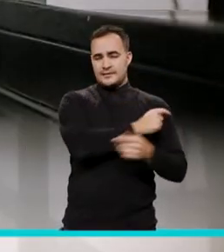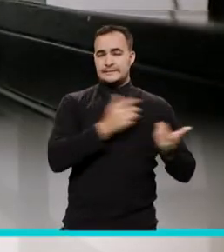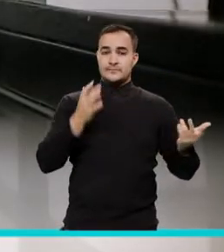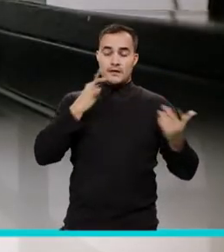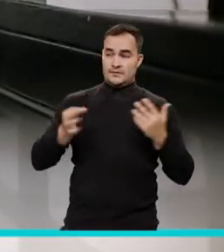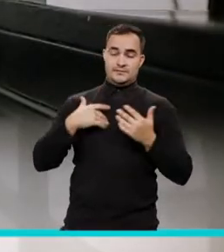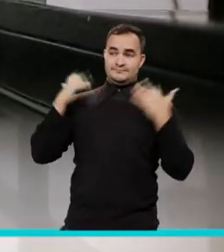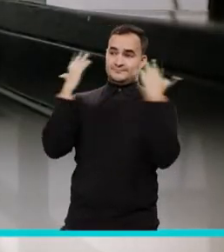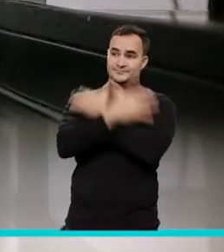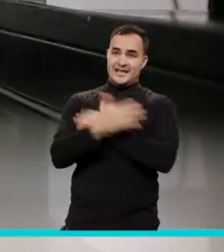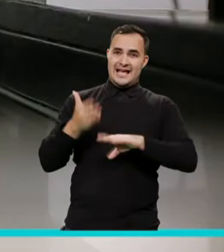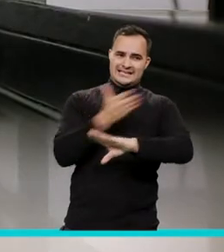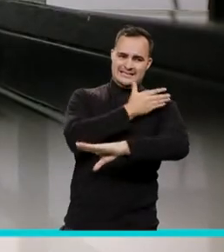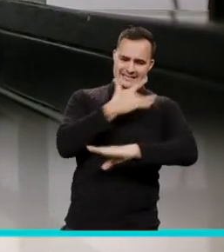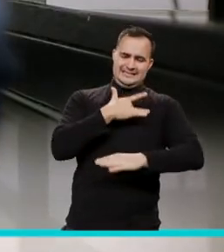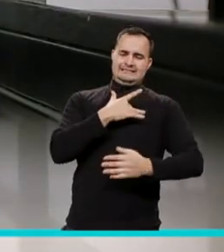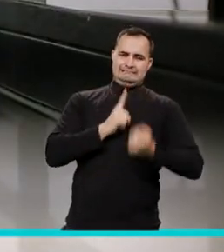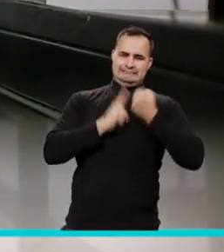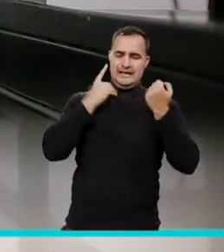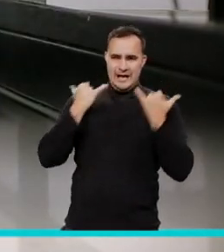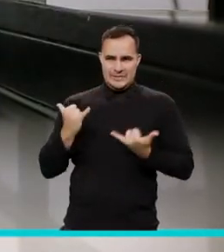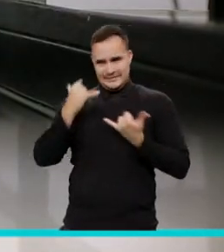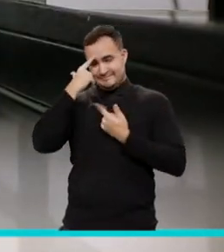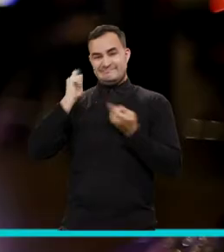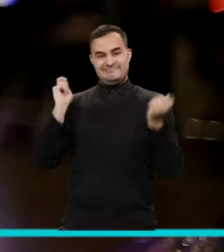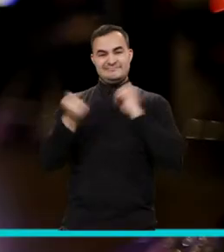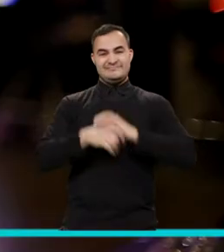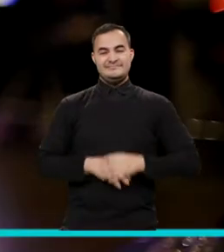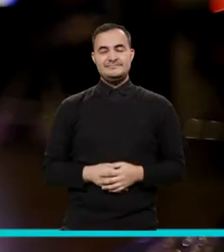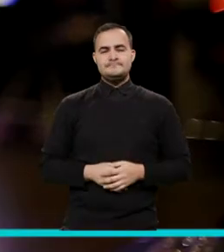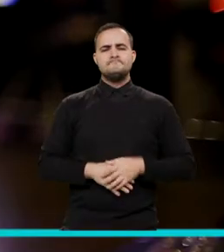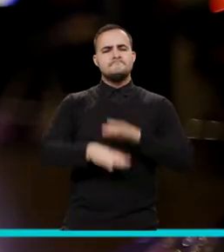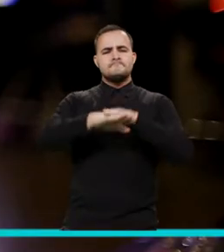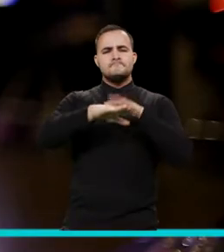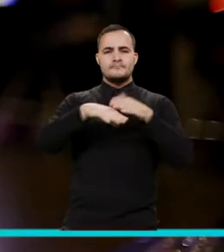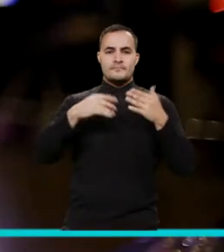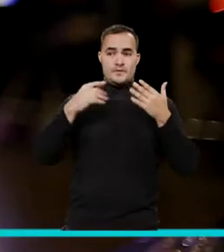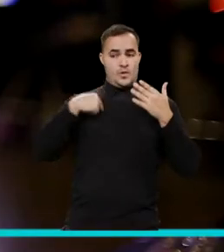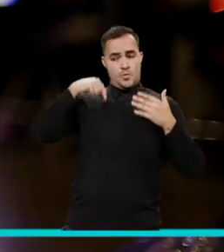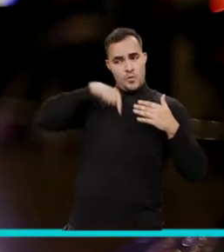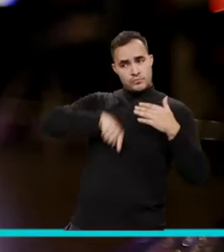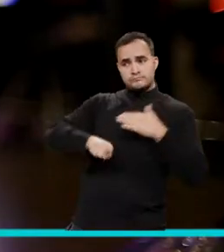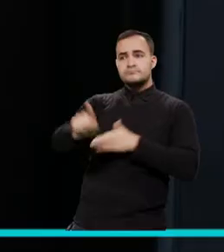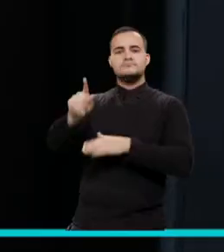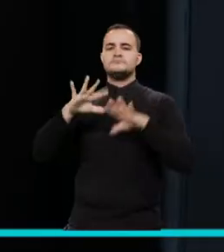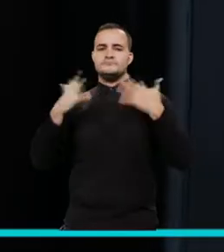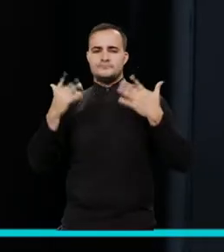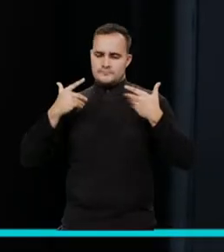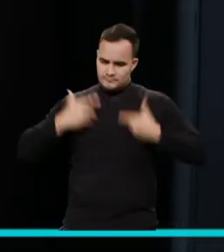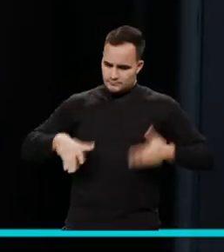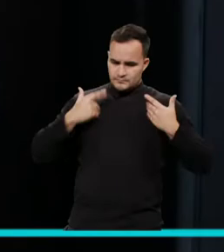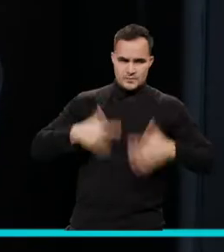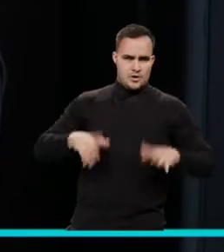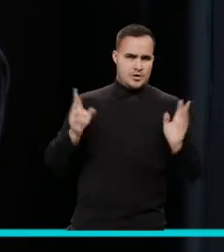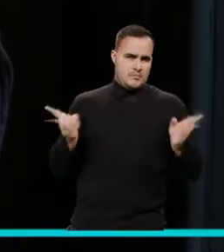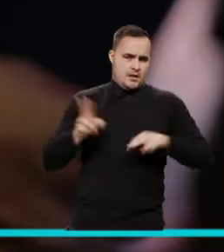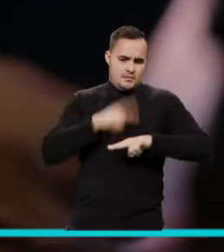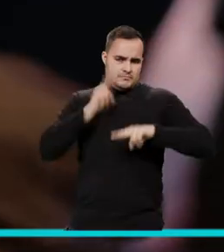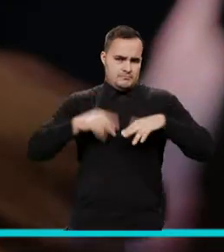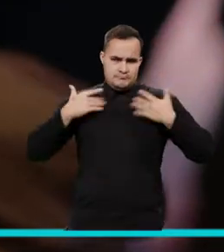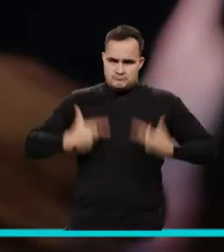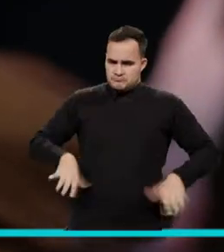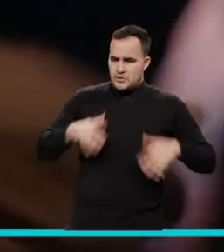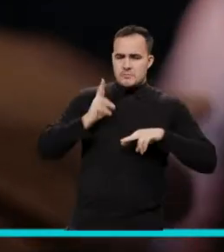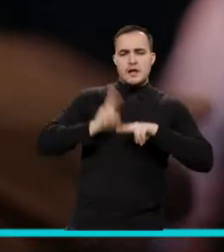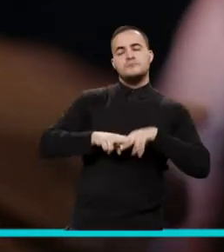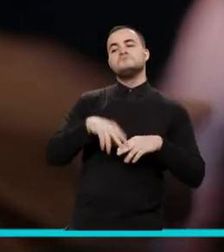mucho de lo que era antes a lo que es ahora, sí. Hoy en día tenemos que llegar de civil. A la entrada